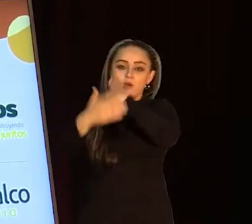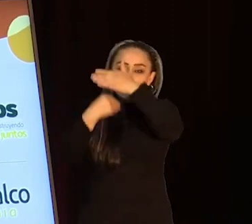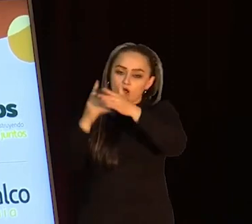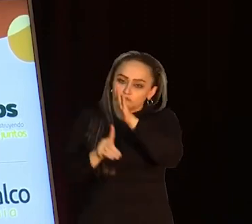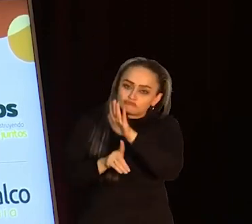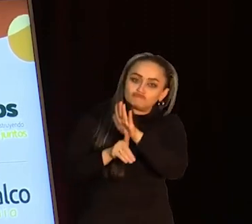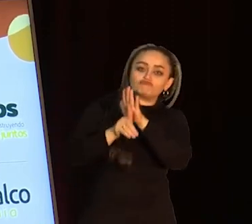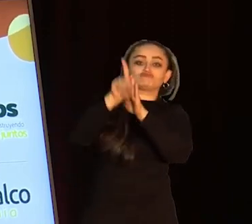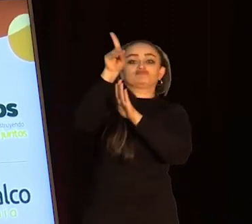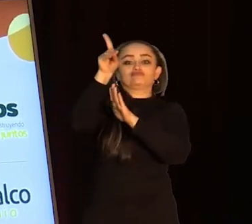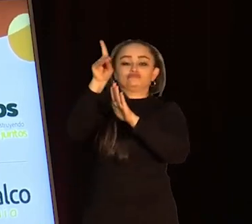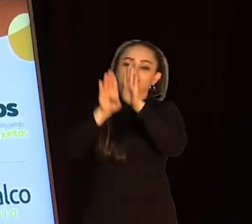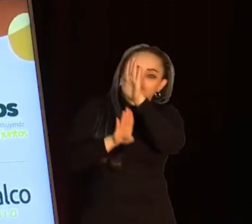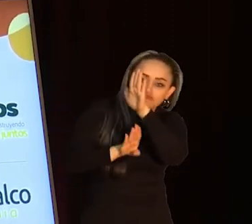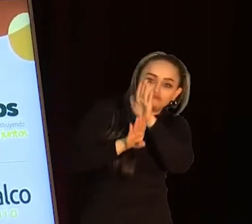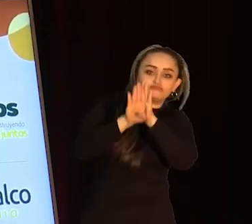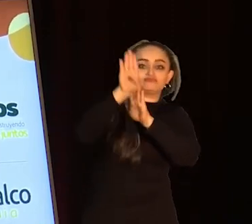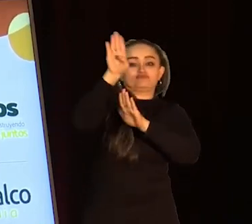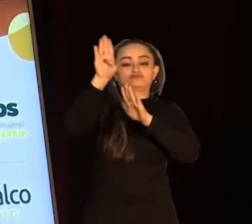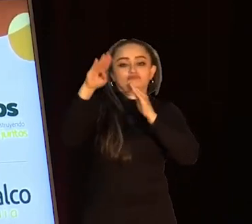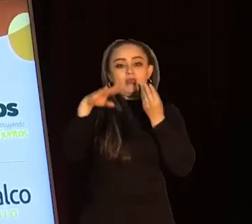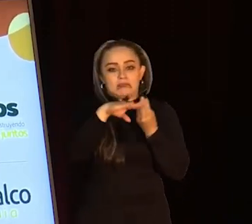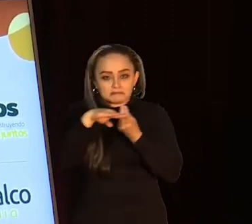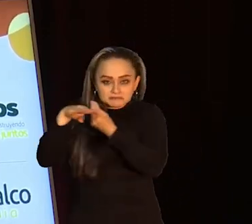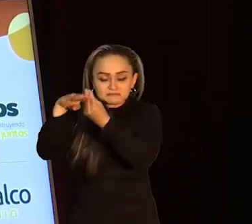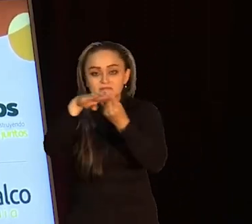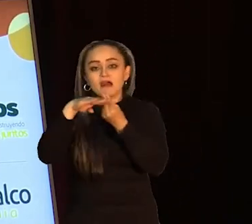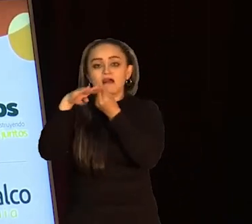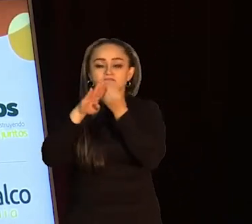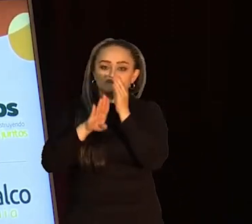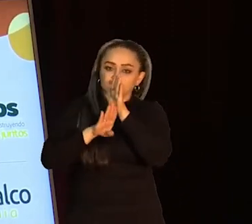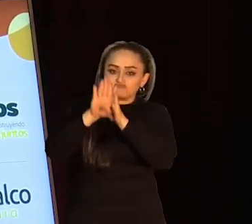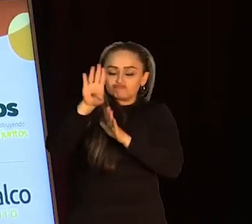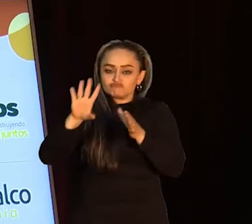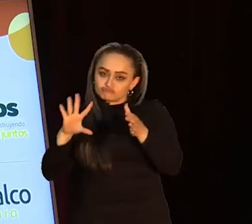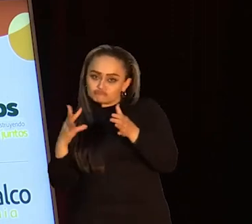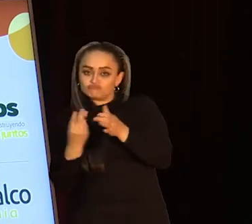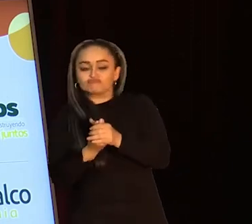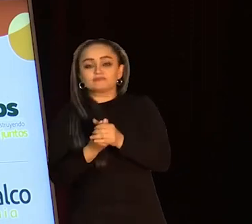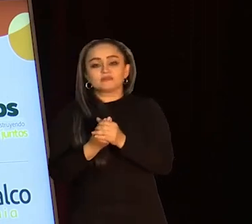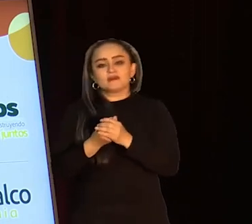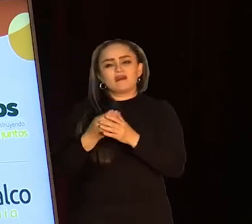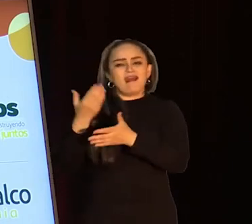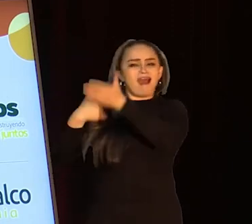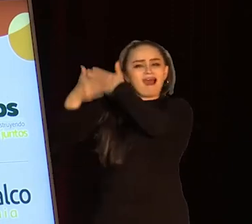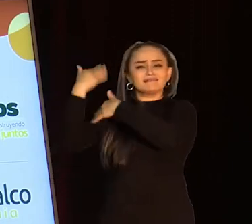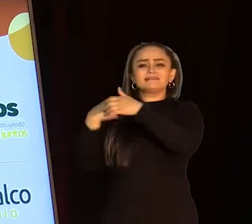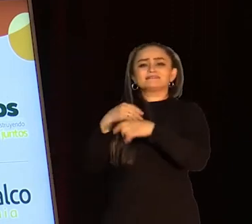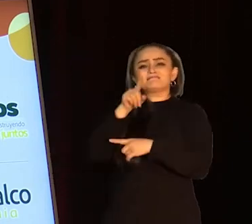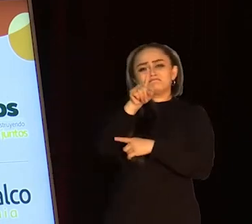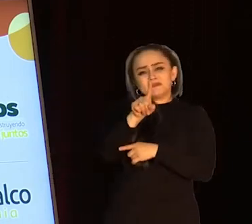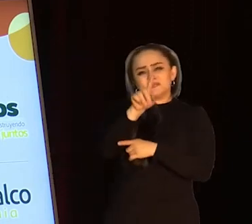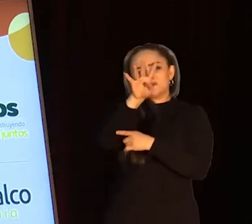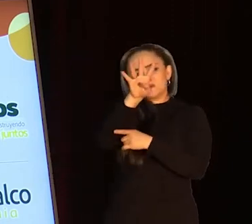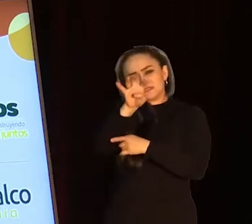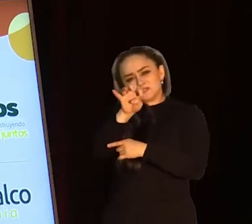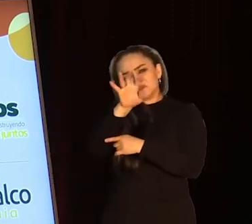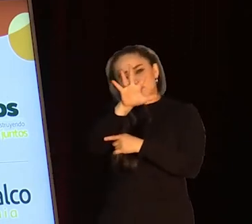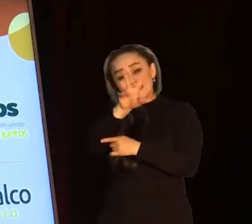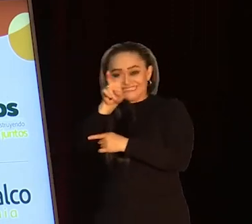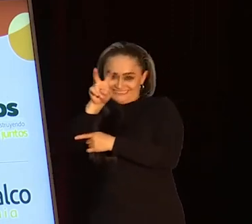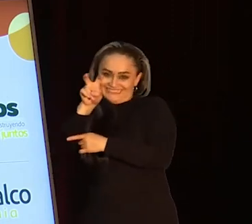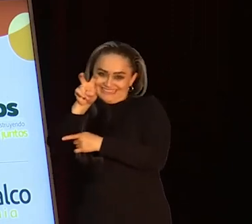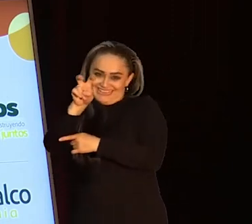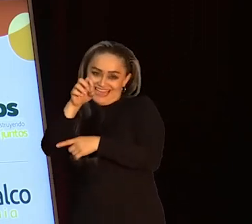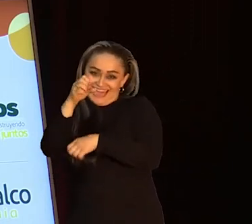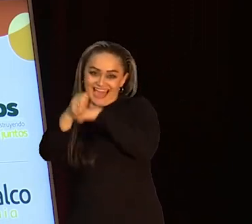desarrollo, progreso, equidad, empleo, inclusión. Por allá en el año 1957,